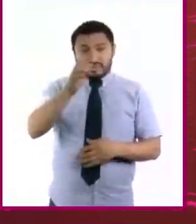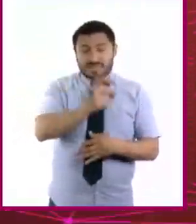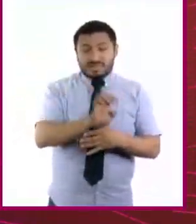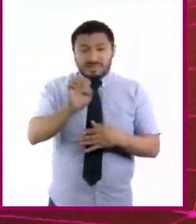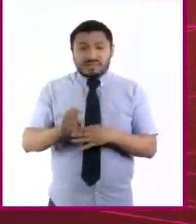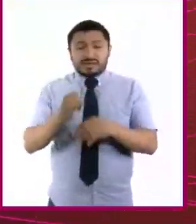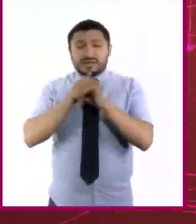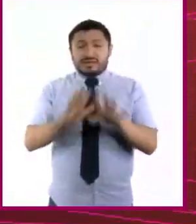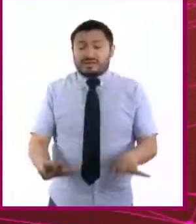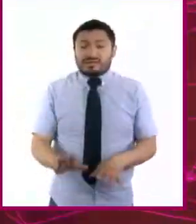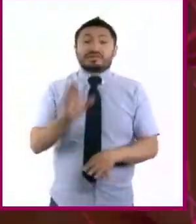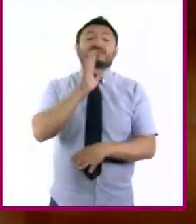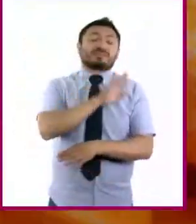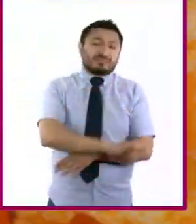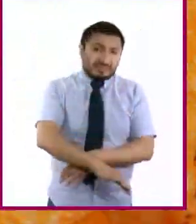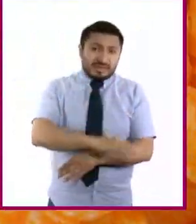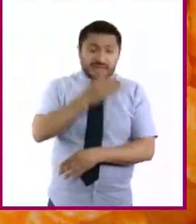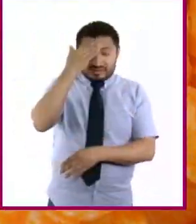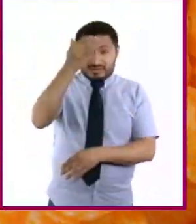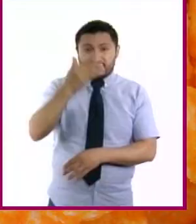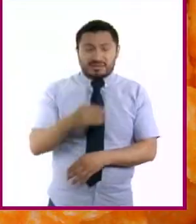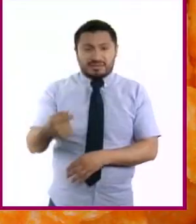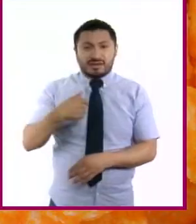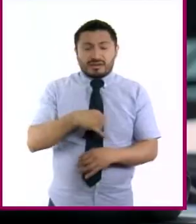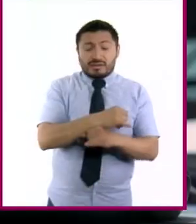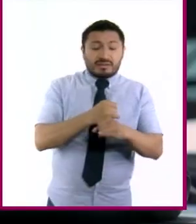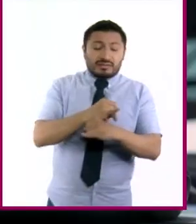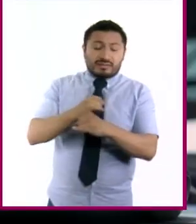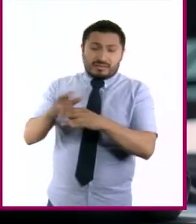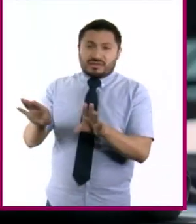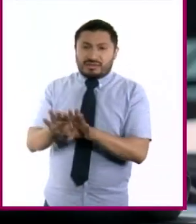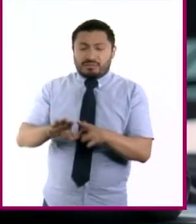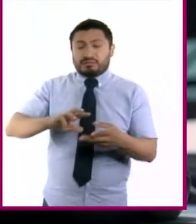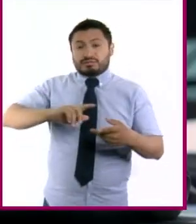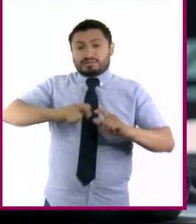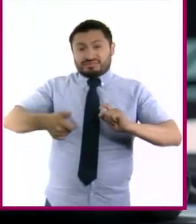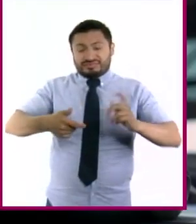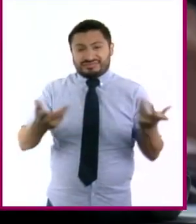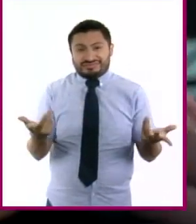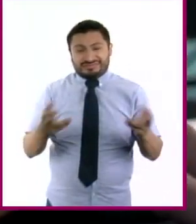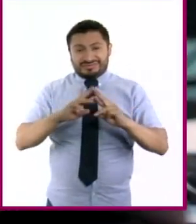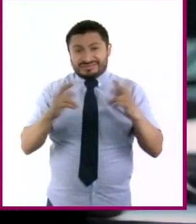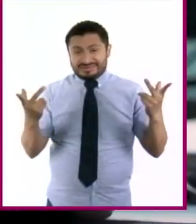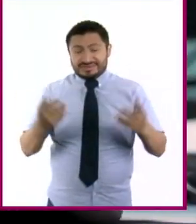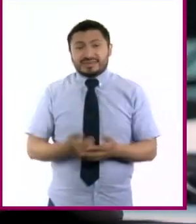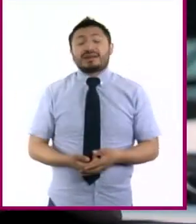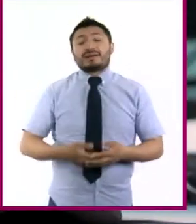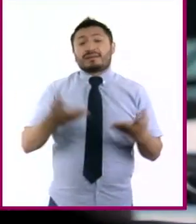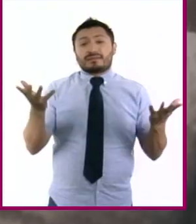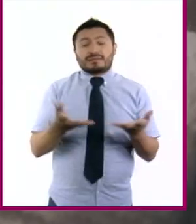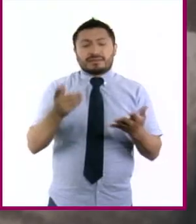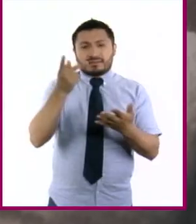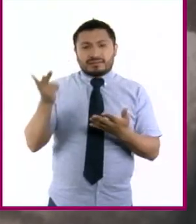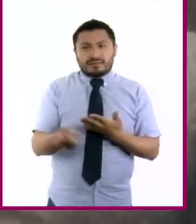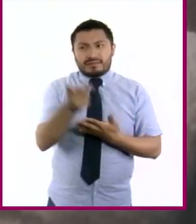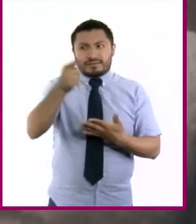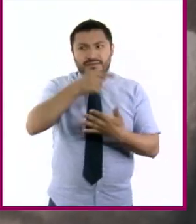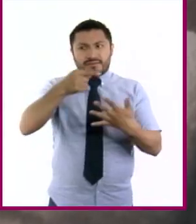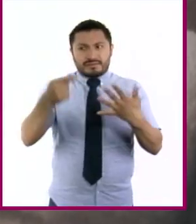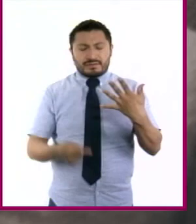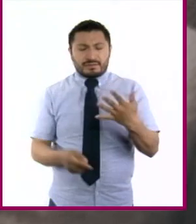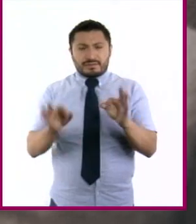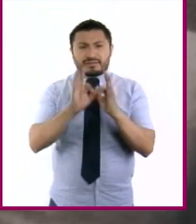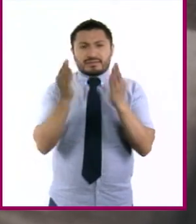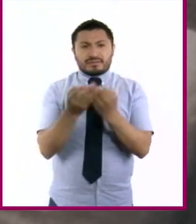información terrible y mi investigación se va a torcer como fritura. En cuanto a la elaboración del cuestionario, las preguntas deben ser formuladas de manera